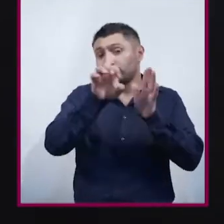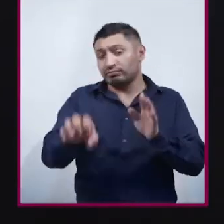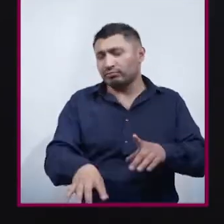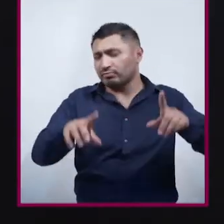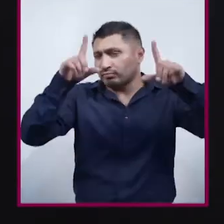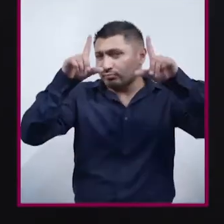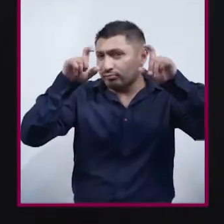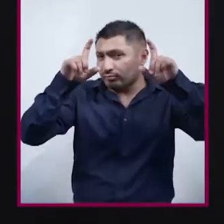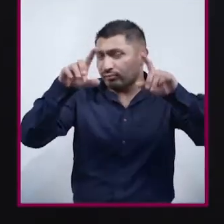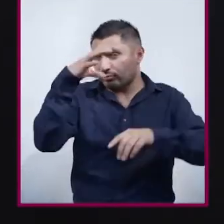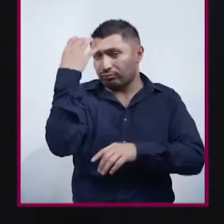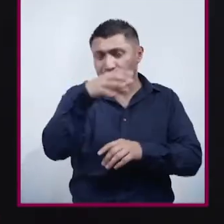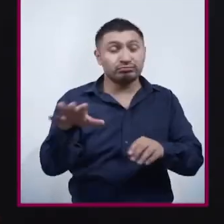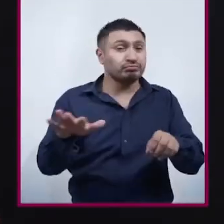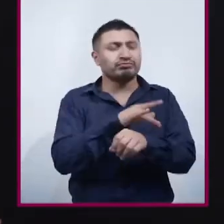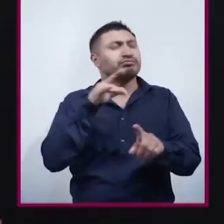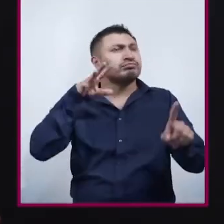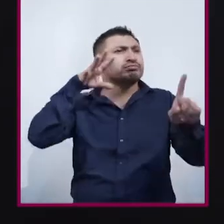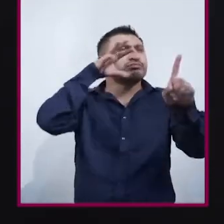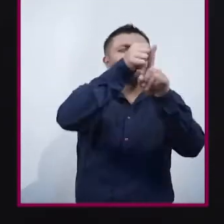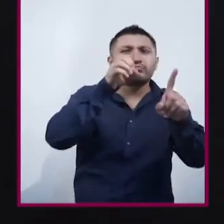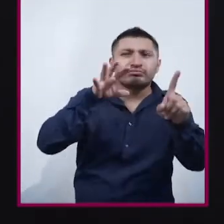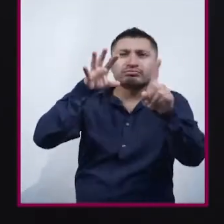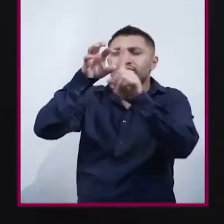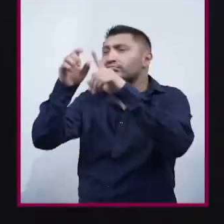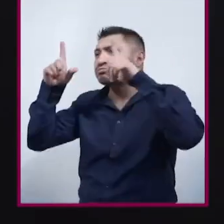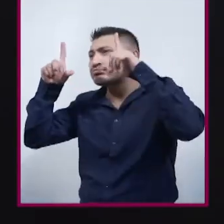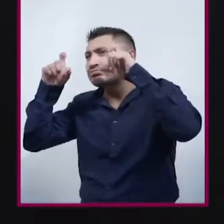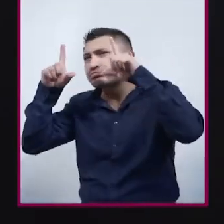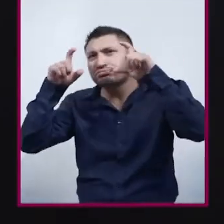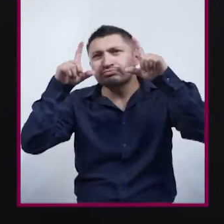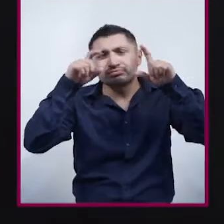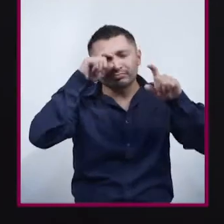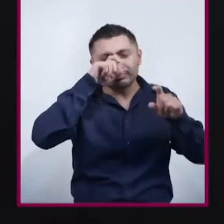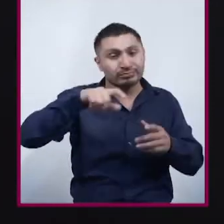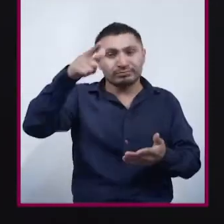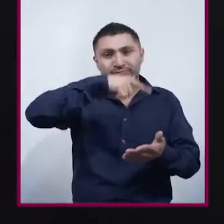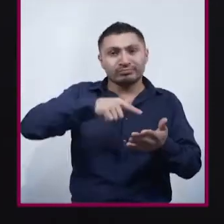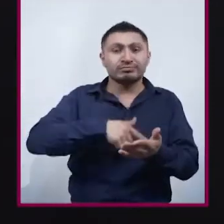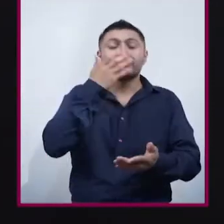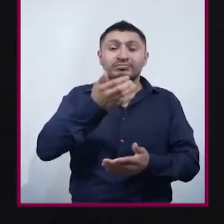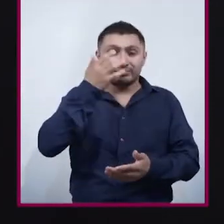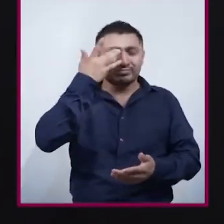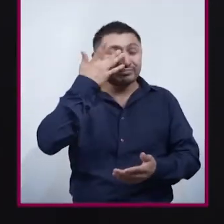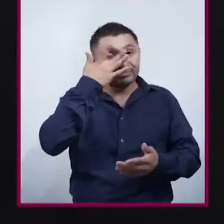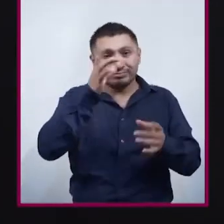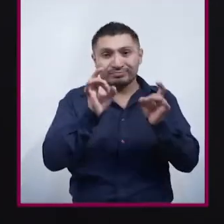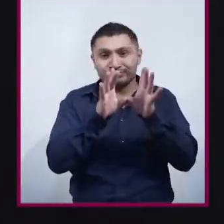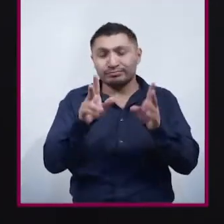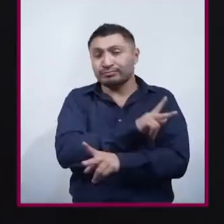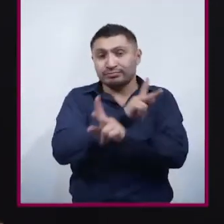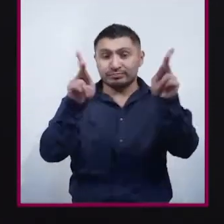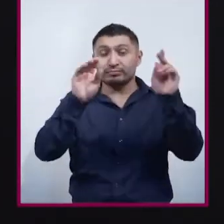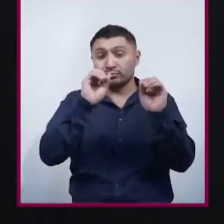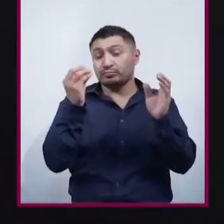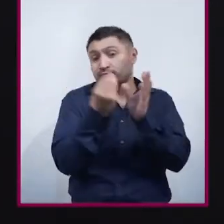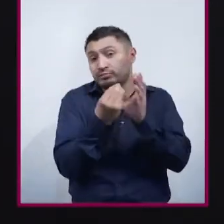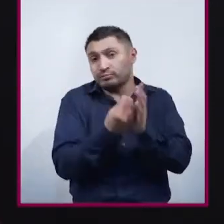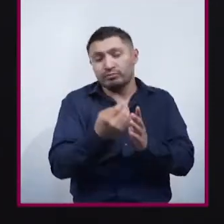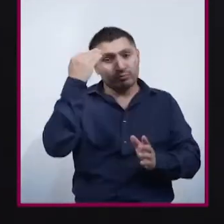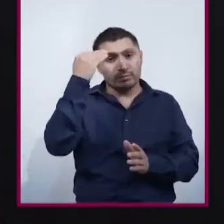es la fotografía, porque captura imágenes que testifican lugares, costumbres, acontecimientos públicos o privados de una